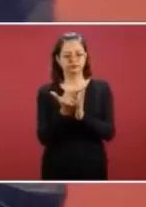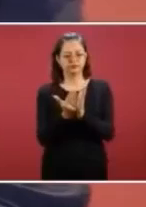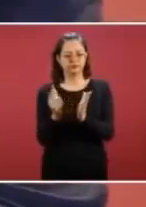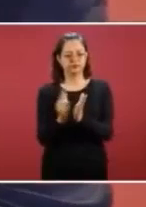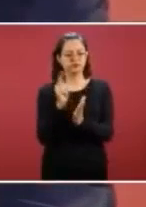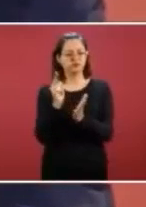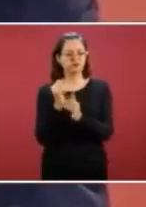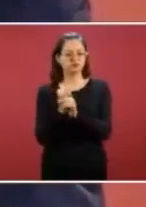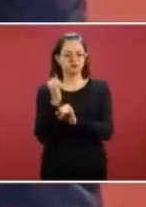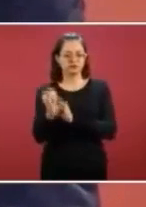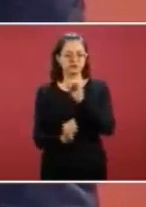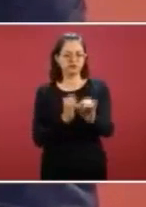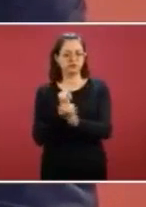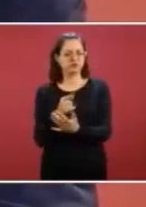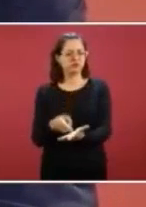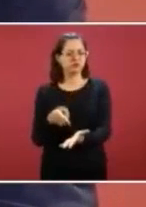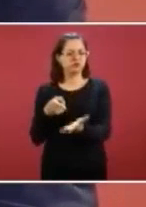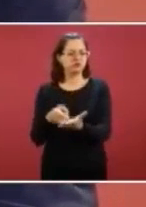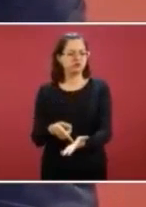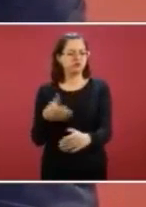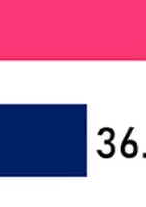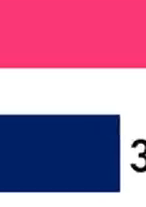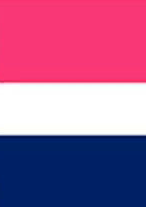leyes internacionales.